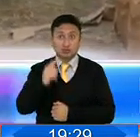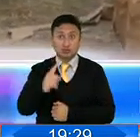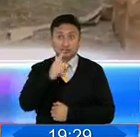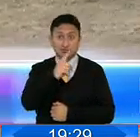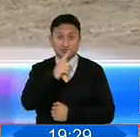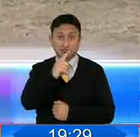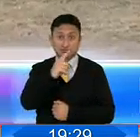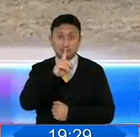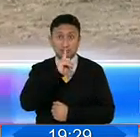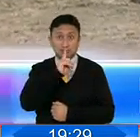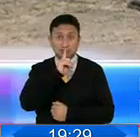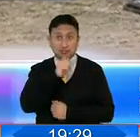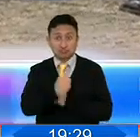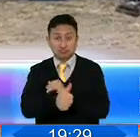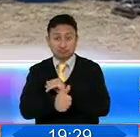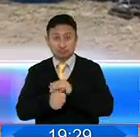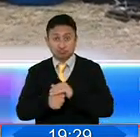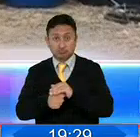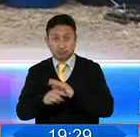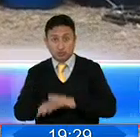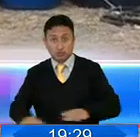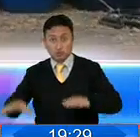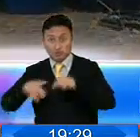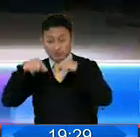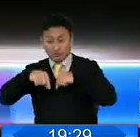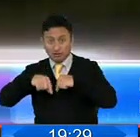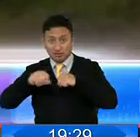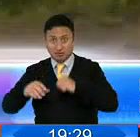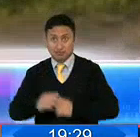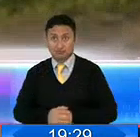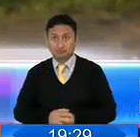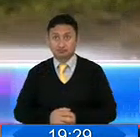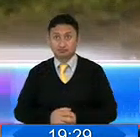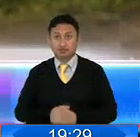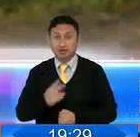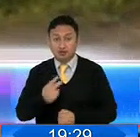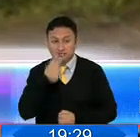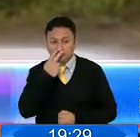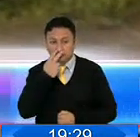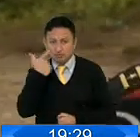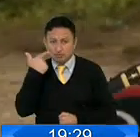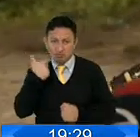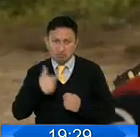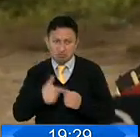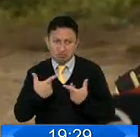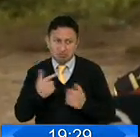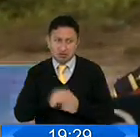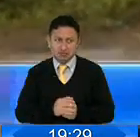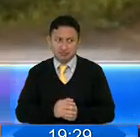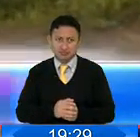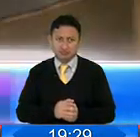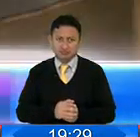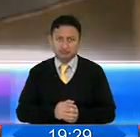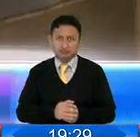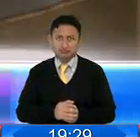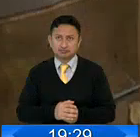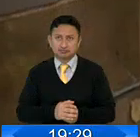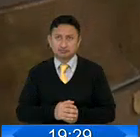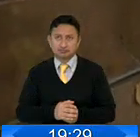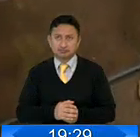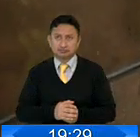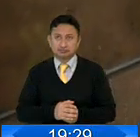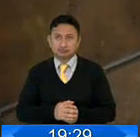encontraban escondidos en unas zanjas aquí mismo. Huele a combustible, presumiblemente son de combustible.